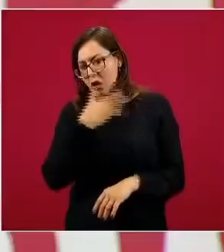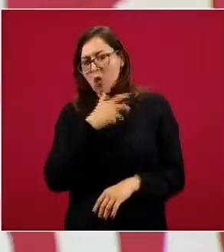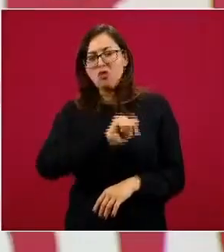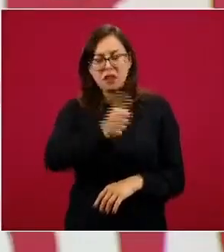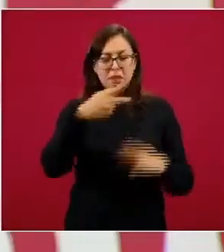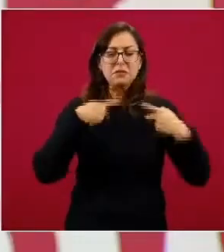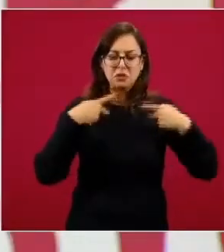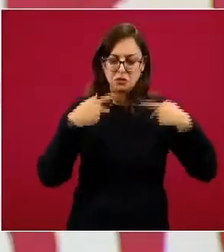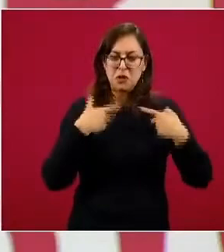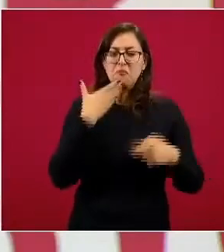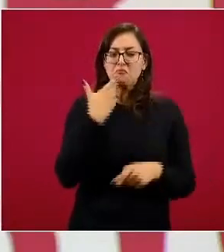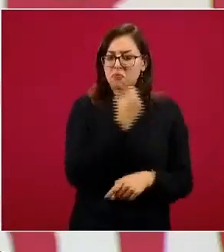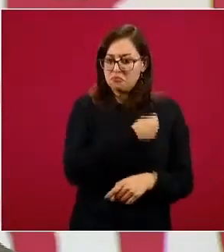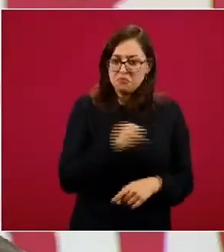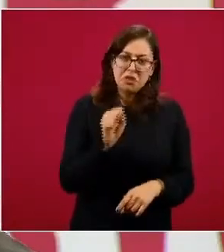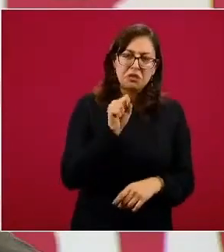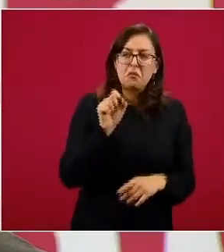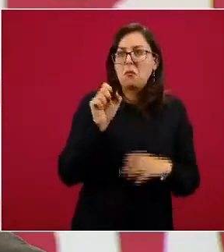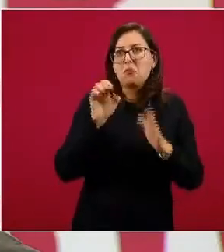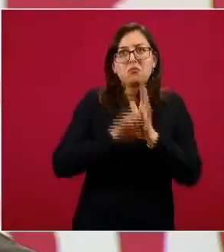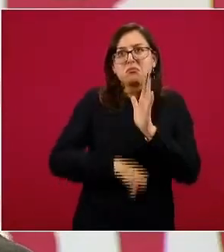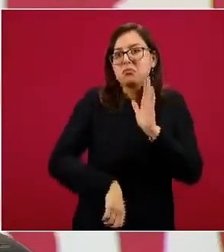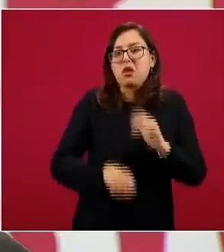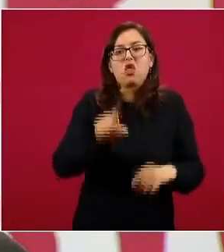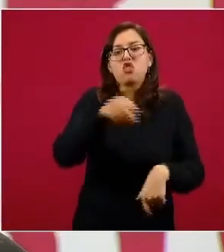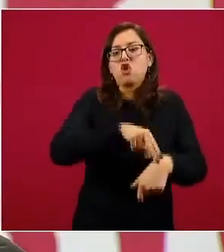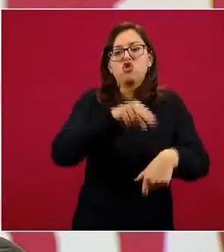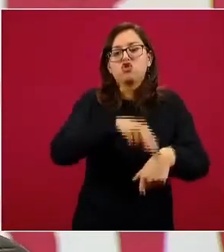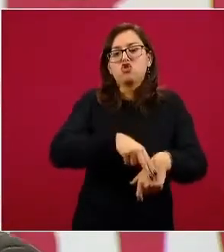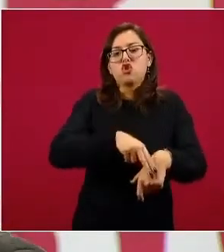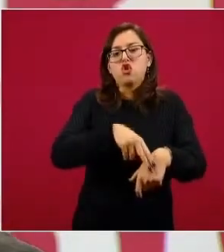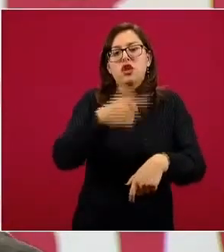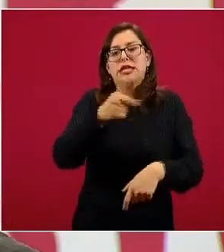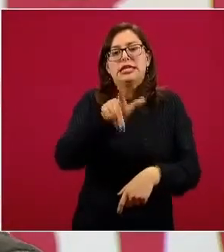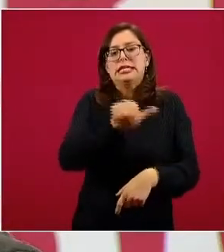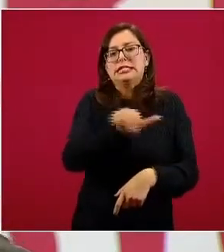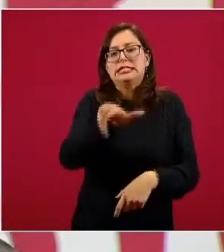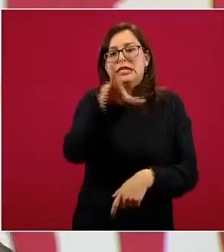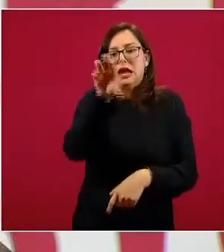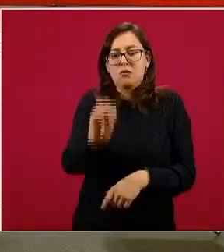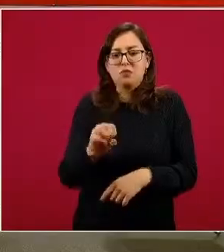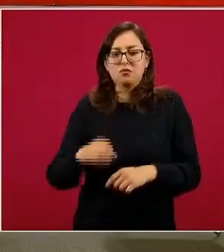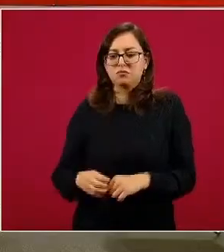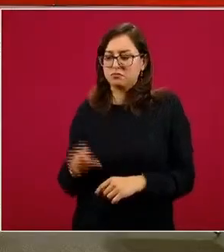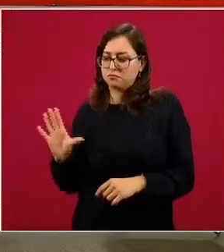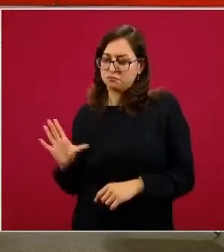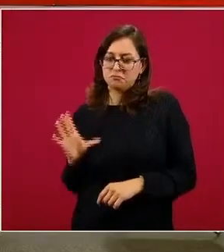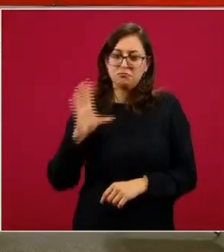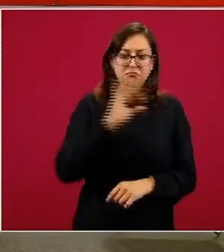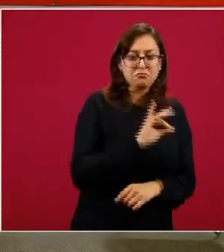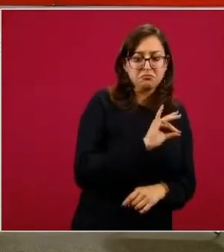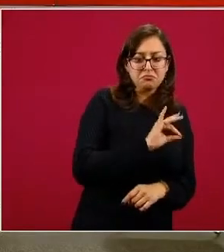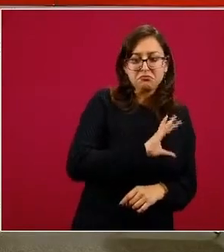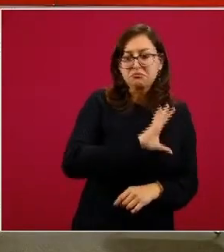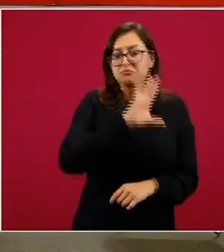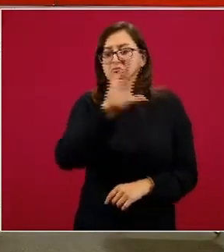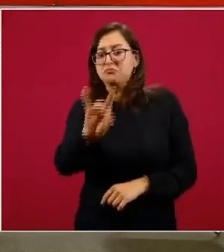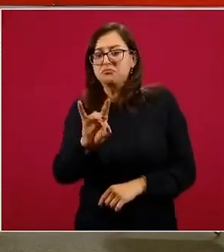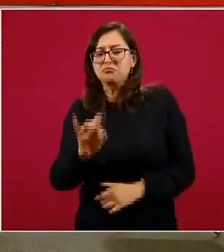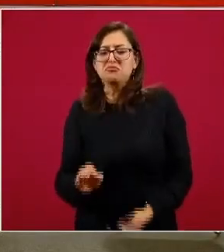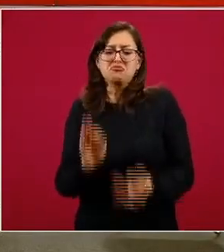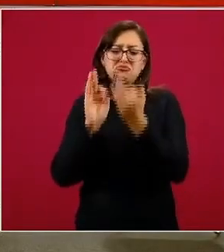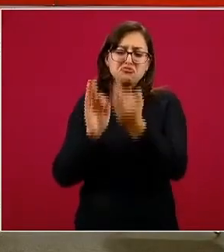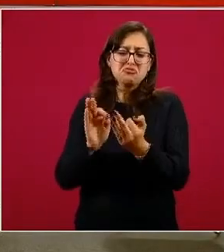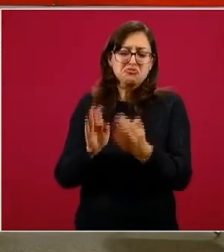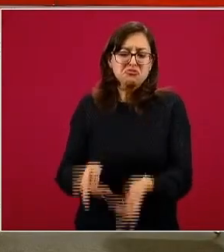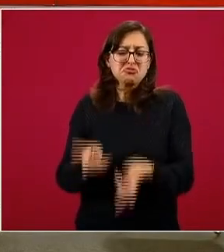campo, digamos, nuestro también muy respetado doctor Guillermo Ruiz Palacios. Y después CanSino se queda platicando con el doctor Ruiz